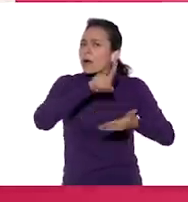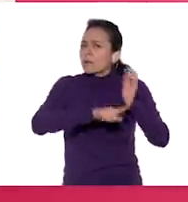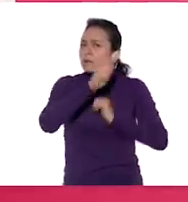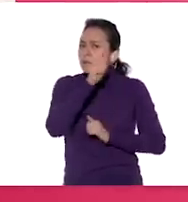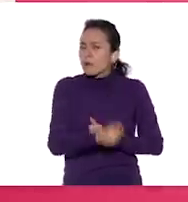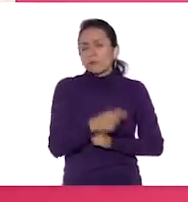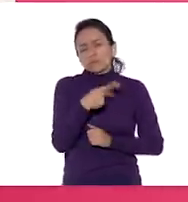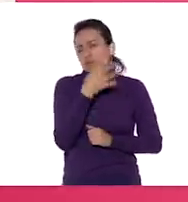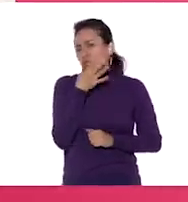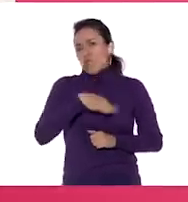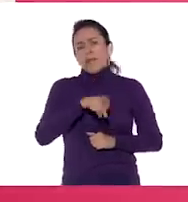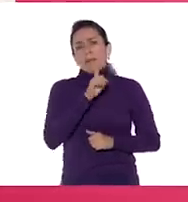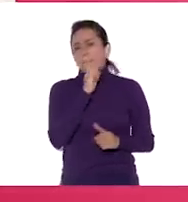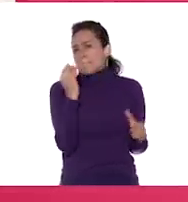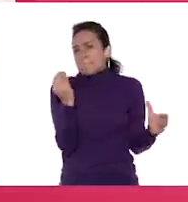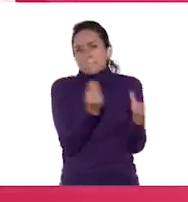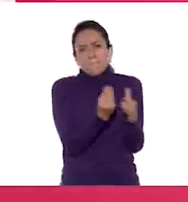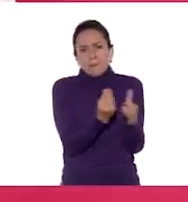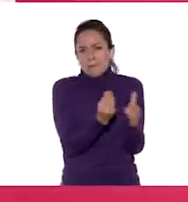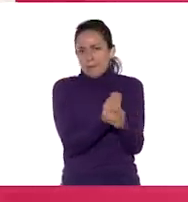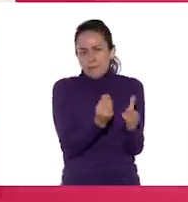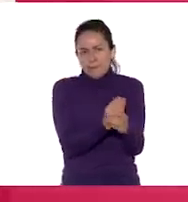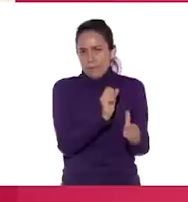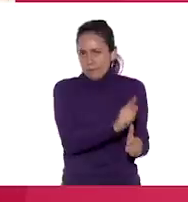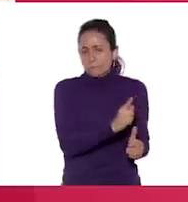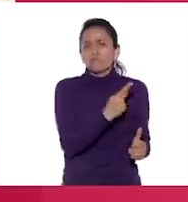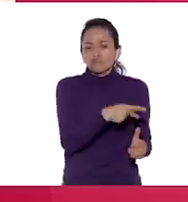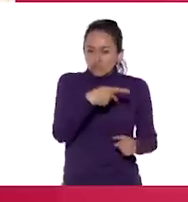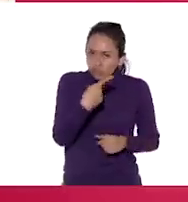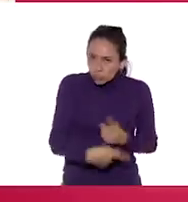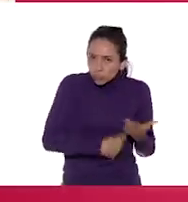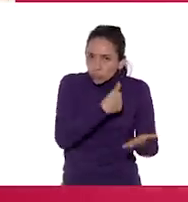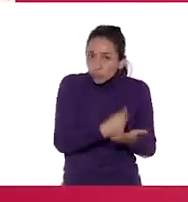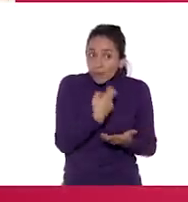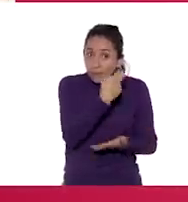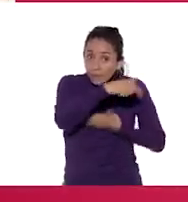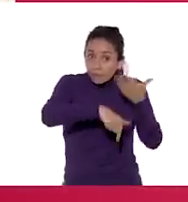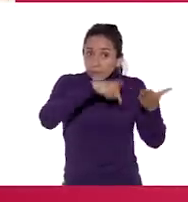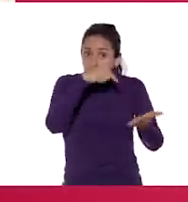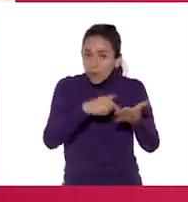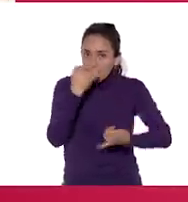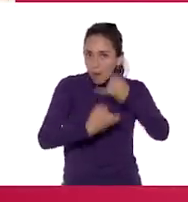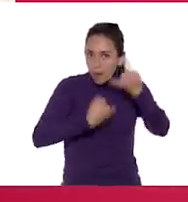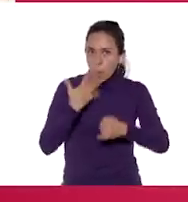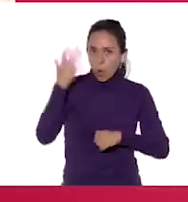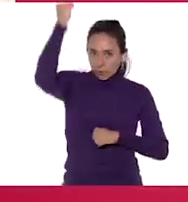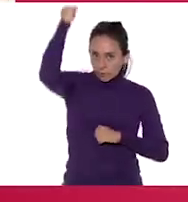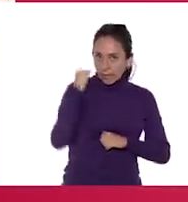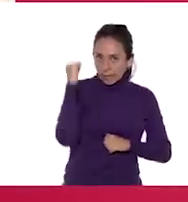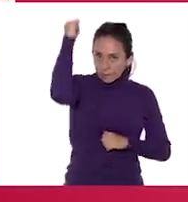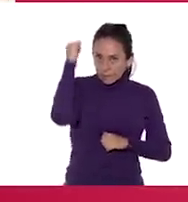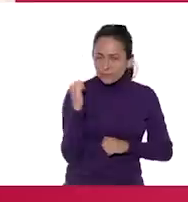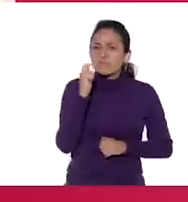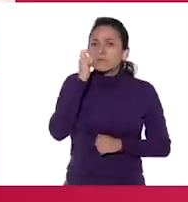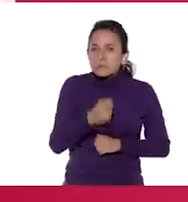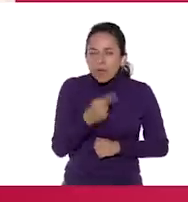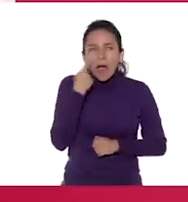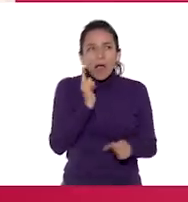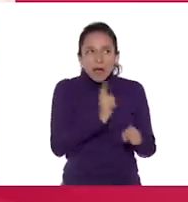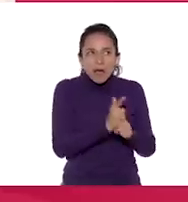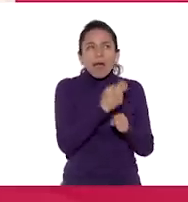celebraciones privadas. Como ícono de la historia de la ciudad, el casino refleja los inicios del cambio hacia la